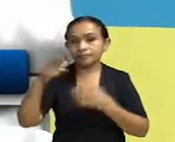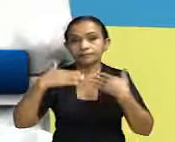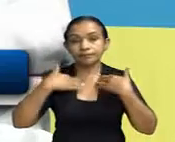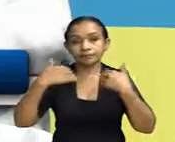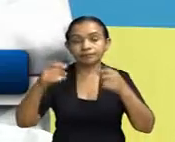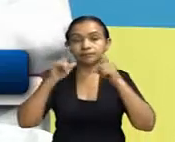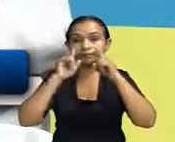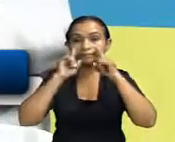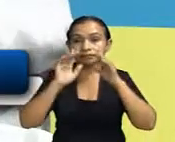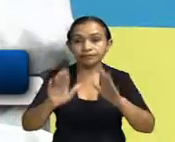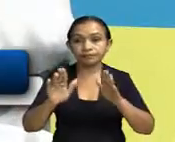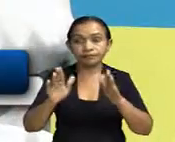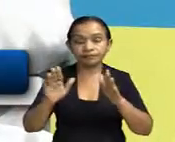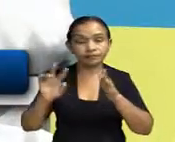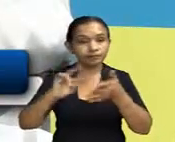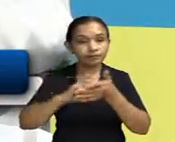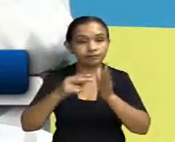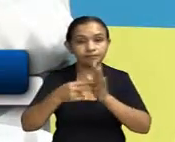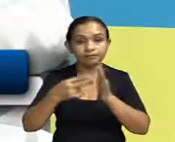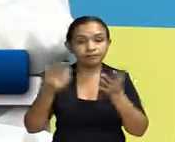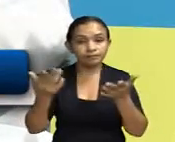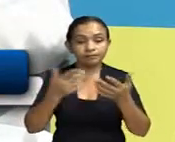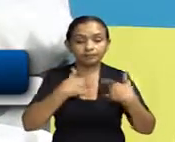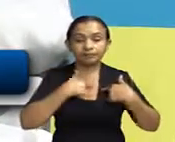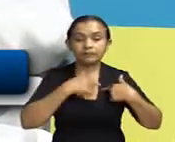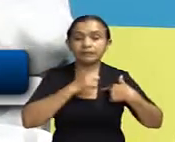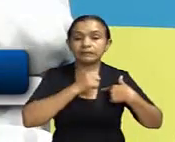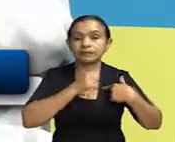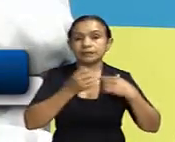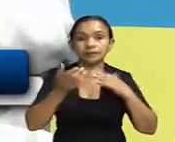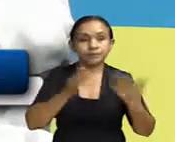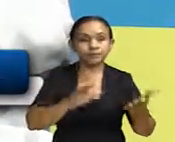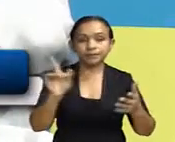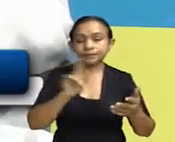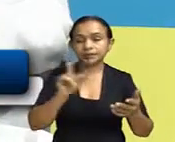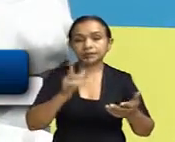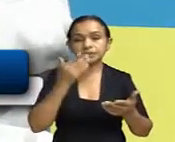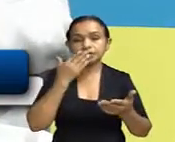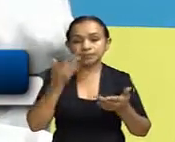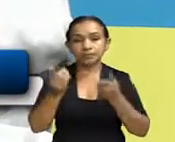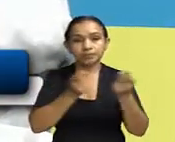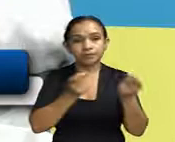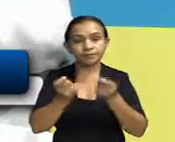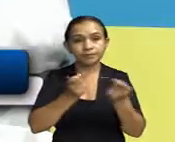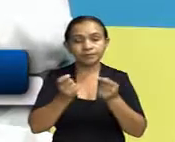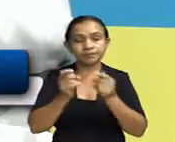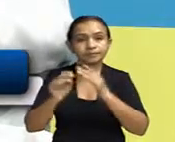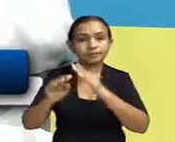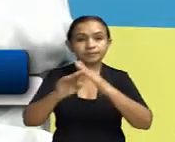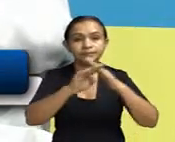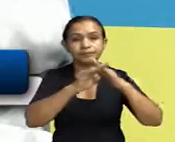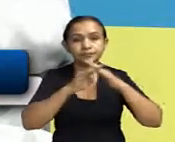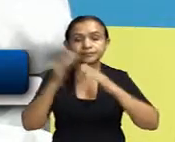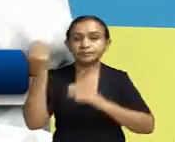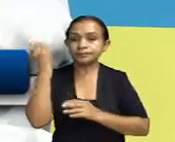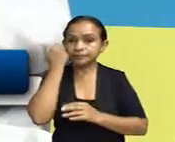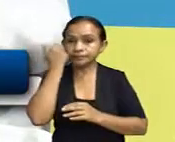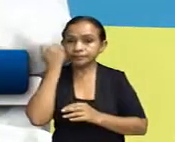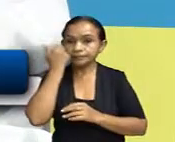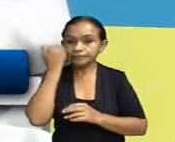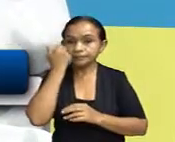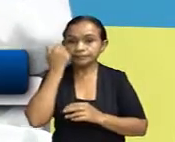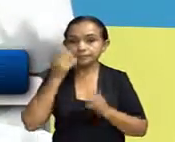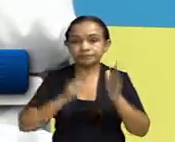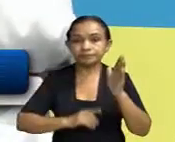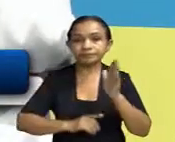que sea hipertenso y diabético no significa que le va a dar un infarto. Claro. Si la persona tiene un buen control, se evita el desarrollo de estas enfermedades y la